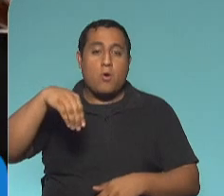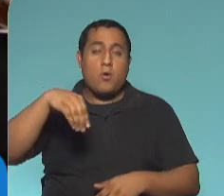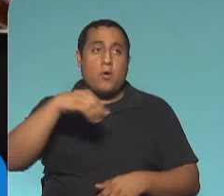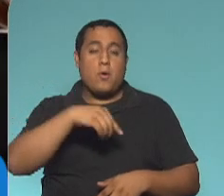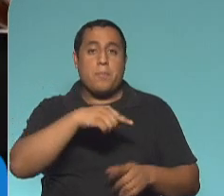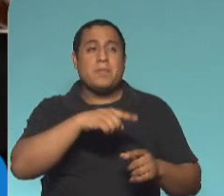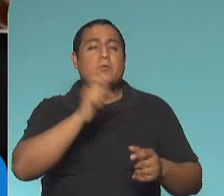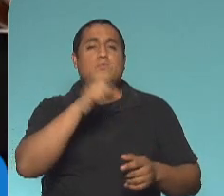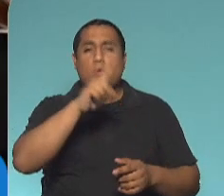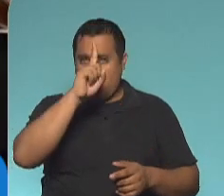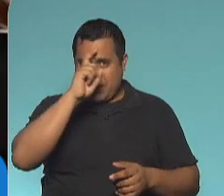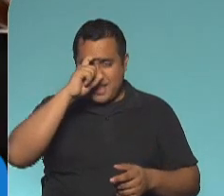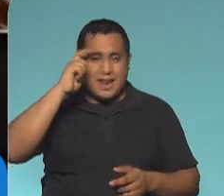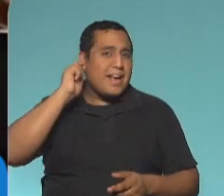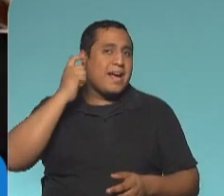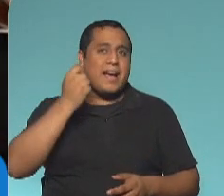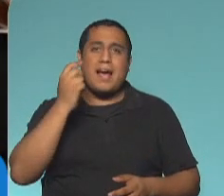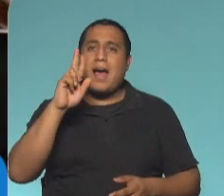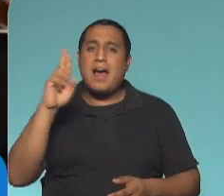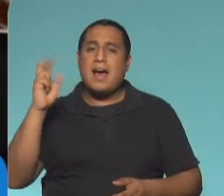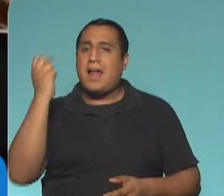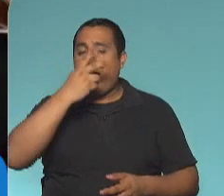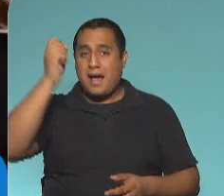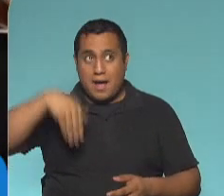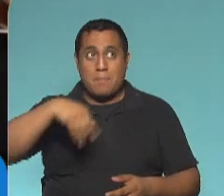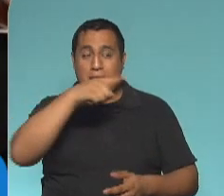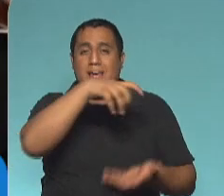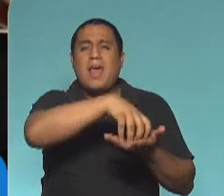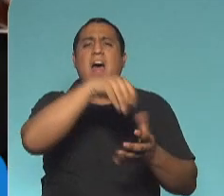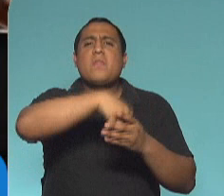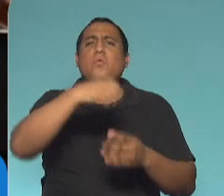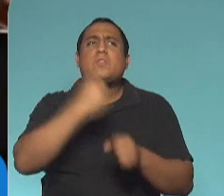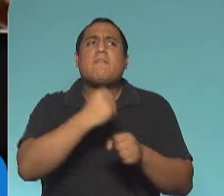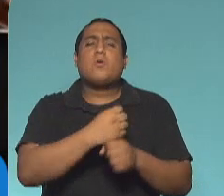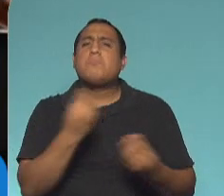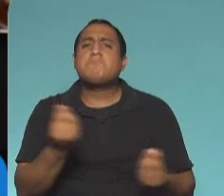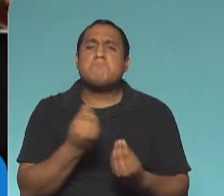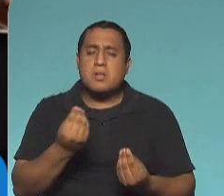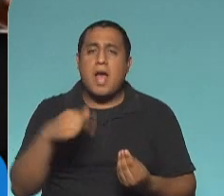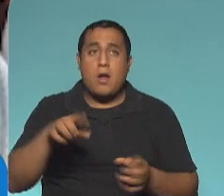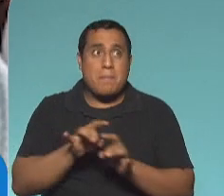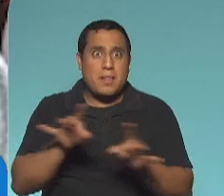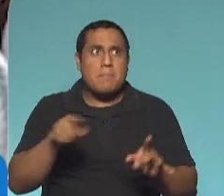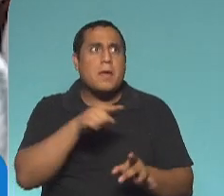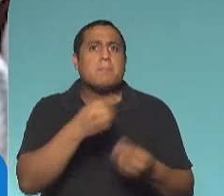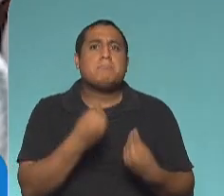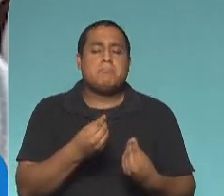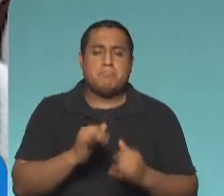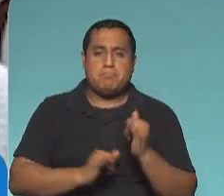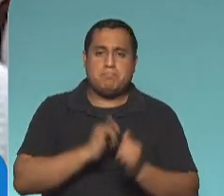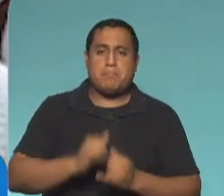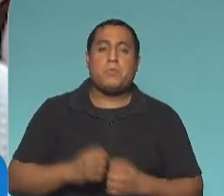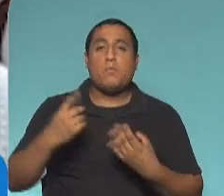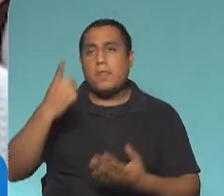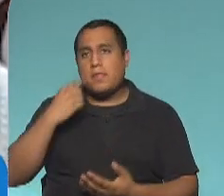del Hospital Garrahan, va a compartir el trabajo que se viene realizando con el hospital en este contexto. Buenos días,